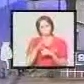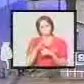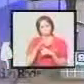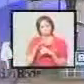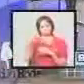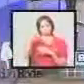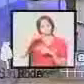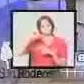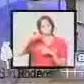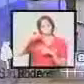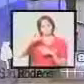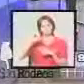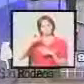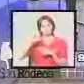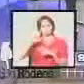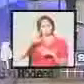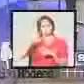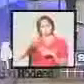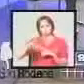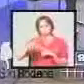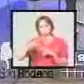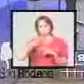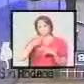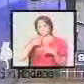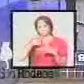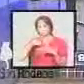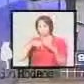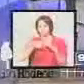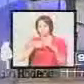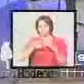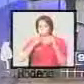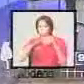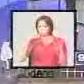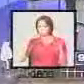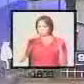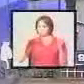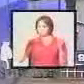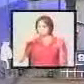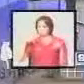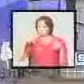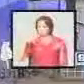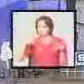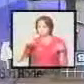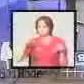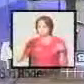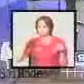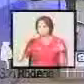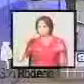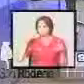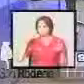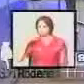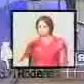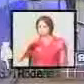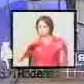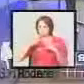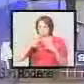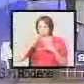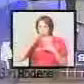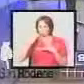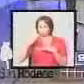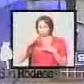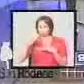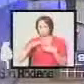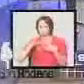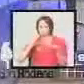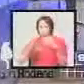ahí dijeron que no había préstamos para zonas rurales. Fui porque salían al anuncio la vez pasada de eso, de que se